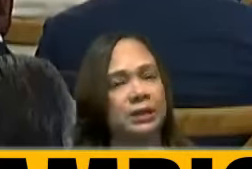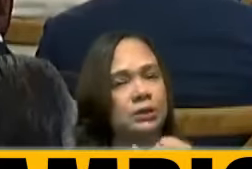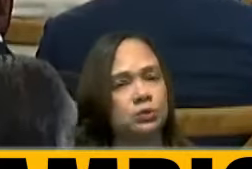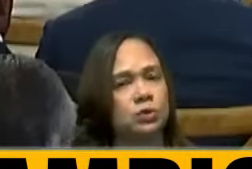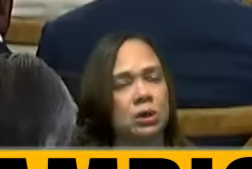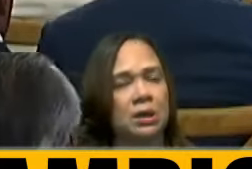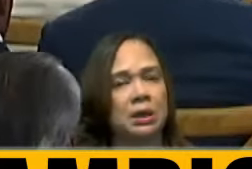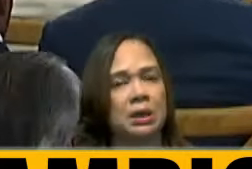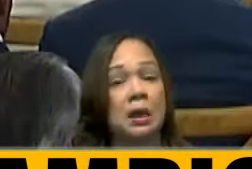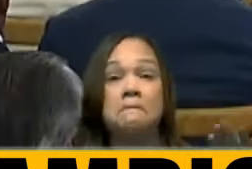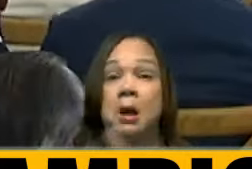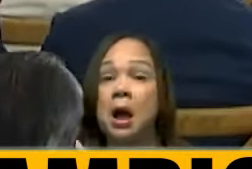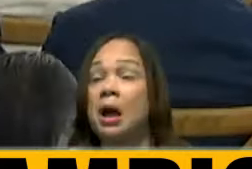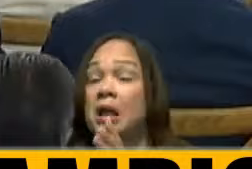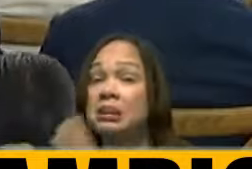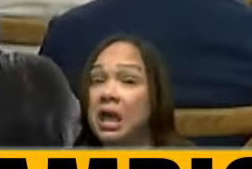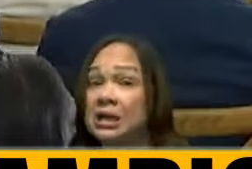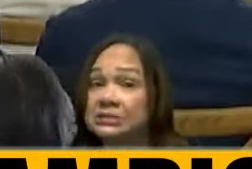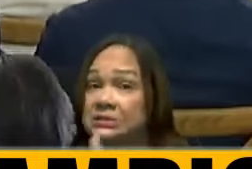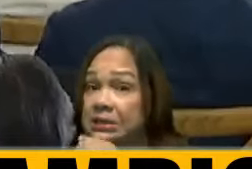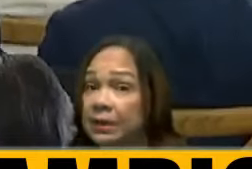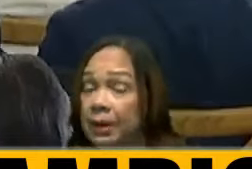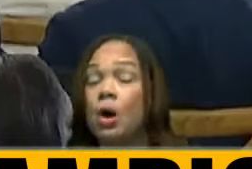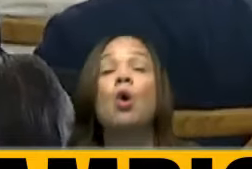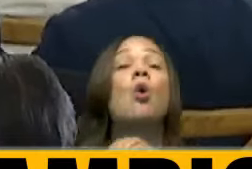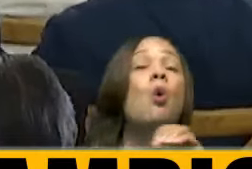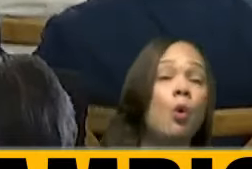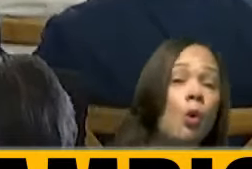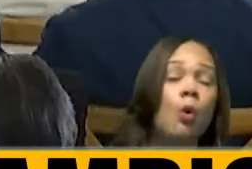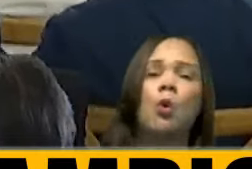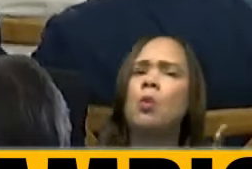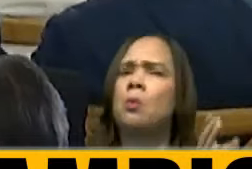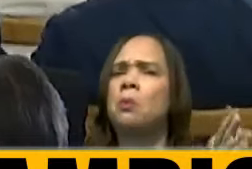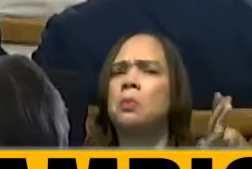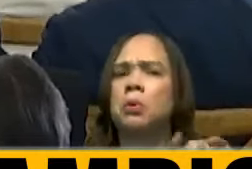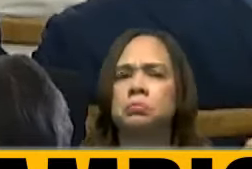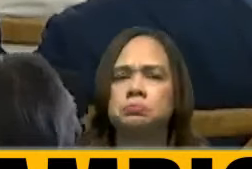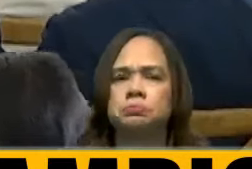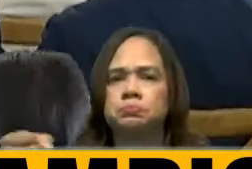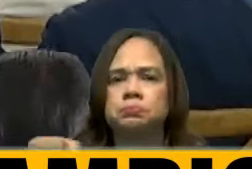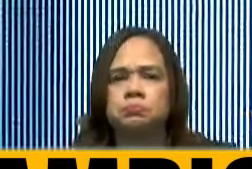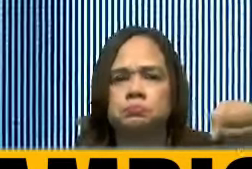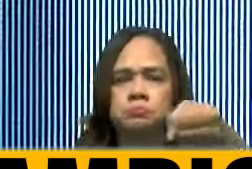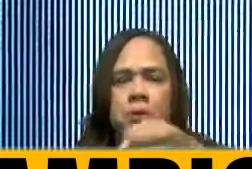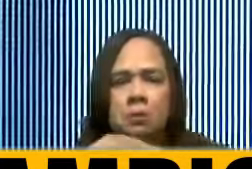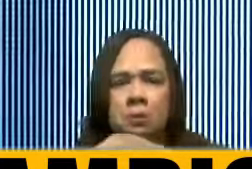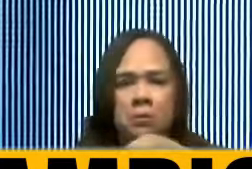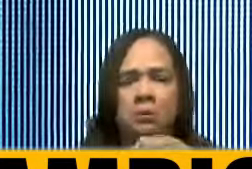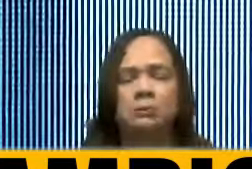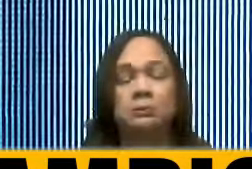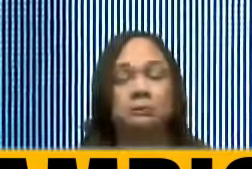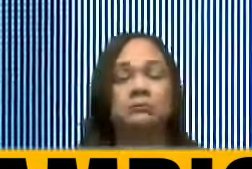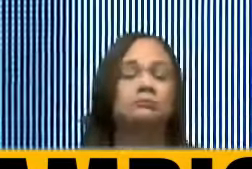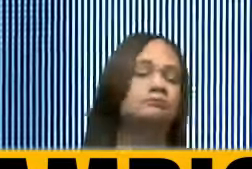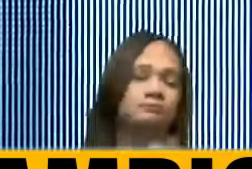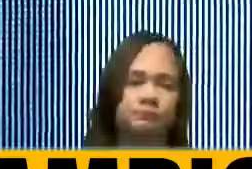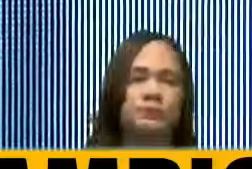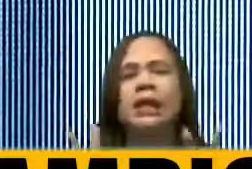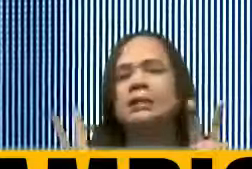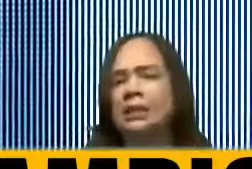Gracias esa última parte ya la respondí con sobre cómo lo haríamos sobre el caso de Venezuela nu